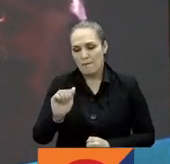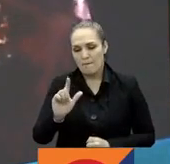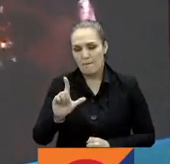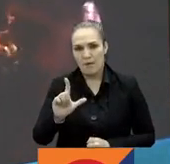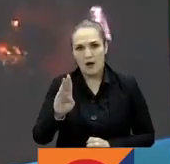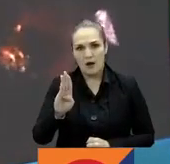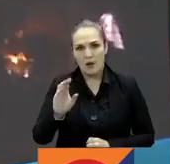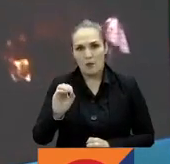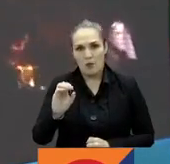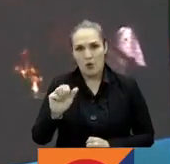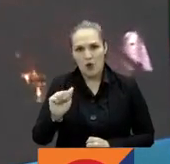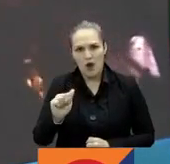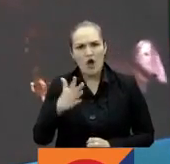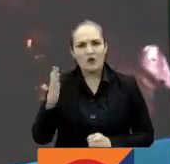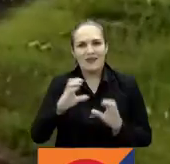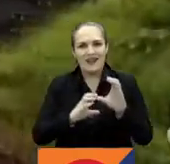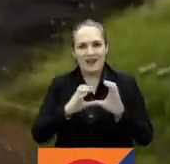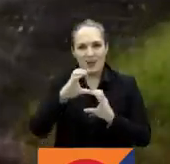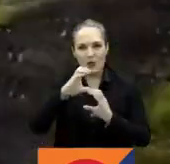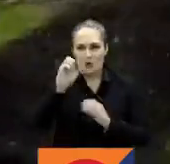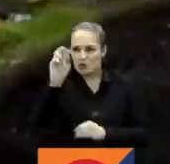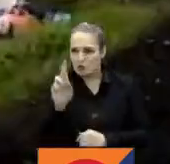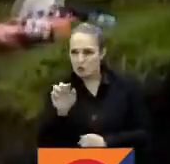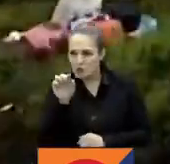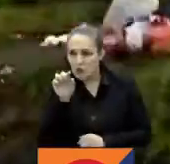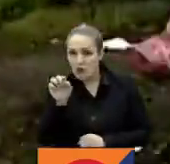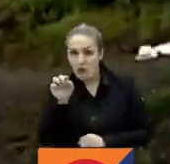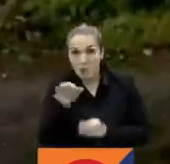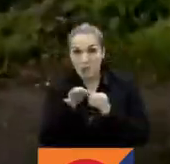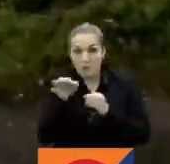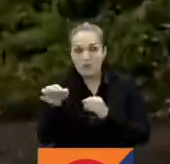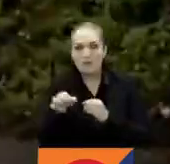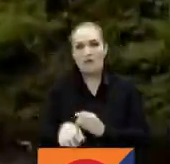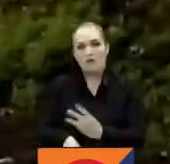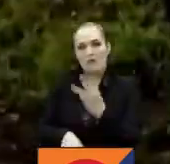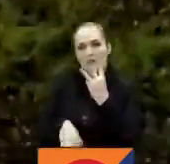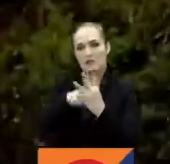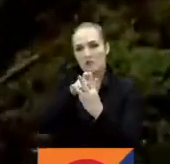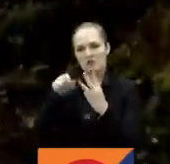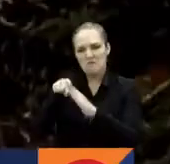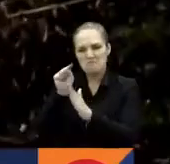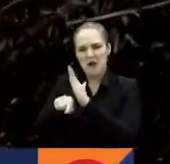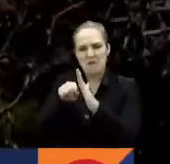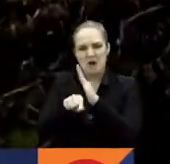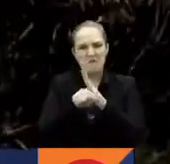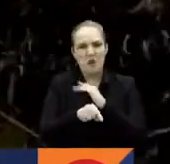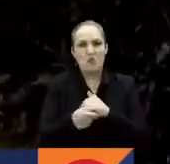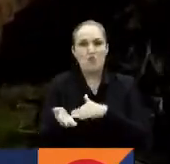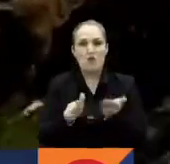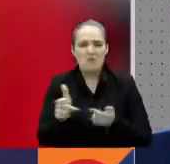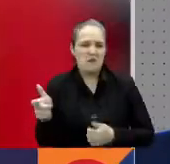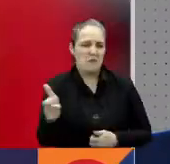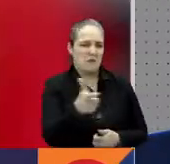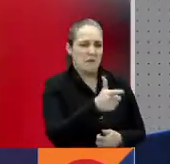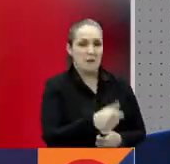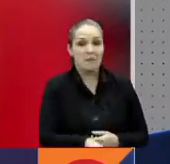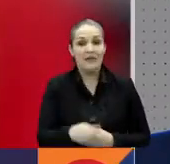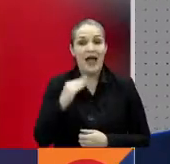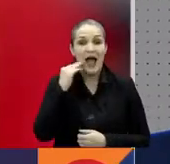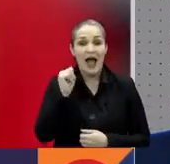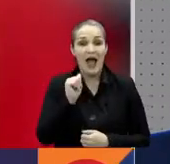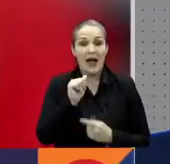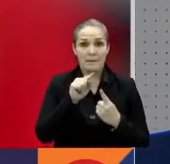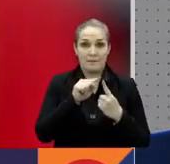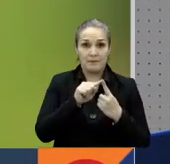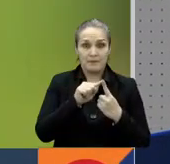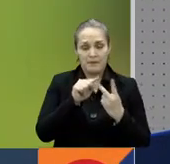sur del departamento del Cauca. La policía confirmó que hombres armados dispararon en contra de Rubiela Arada, Brandon Mesa,